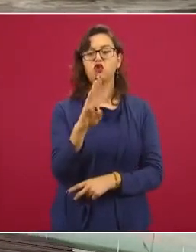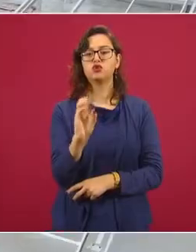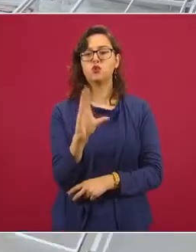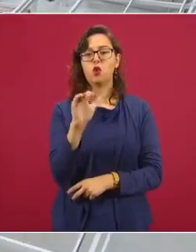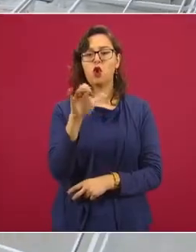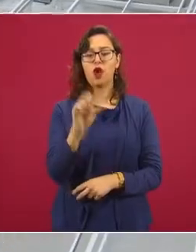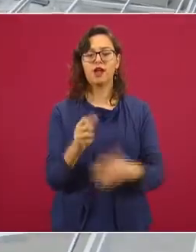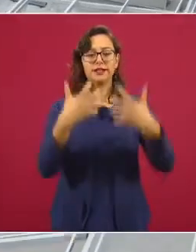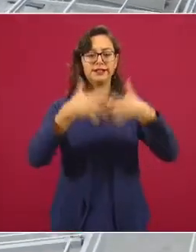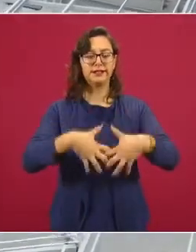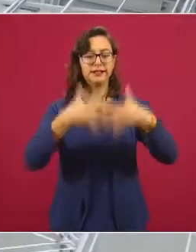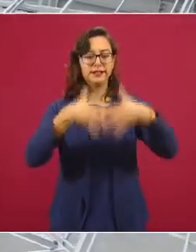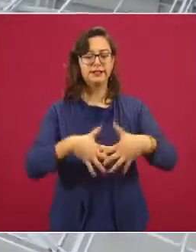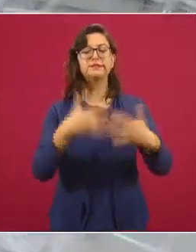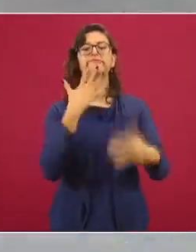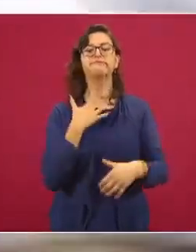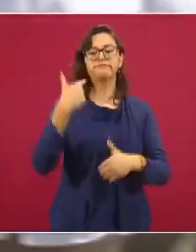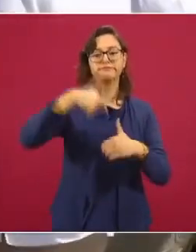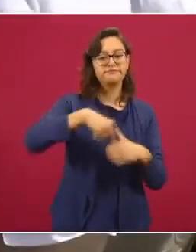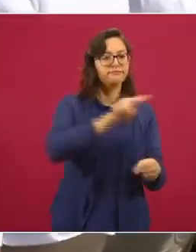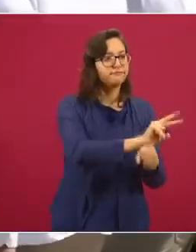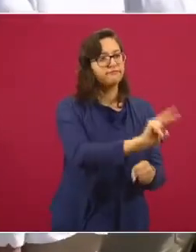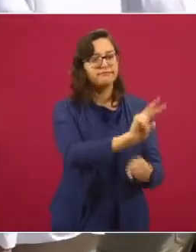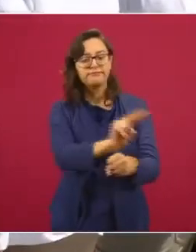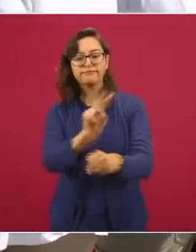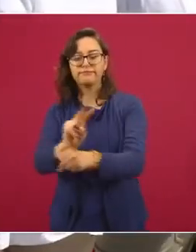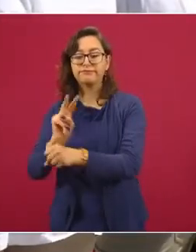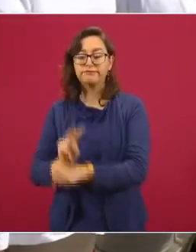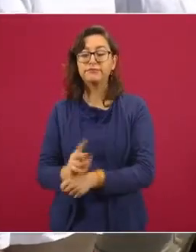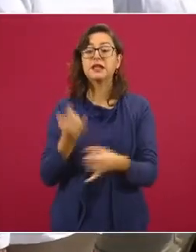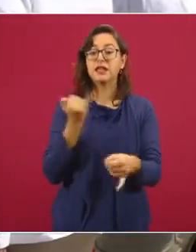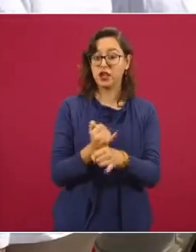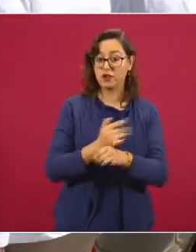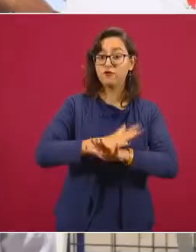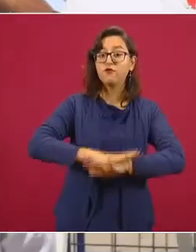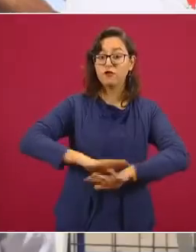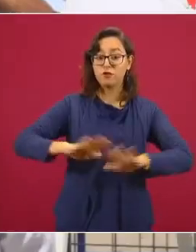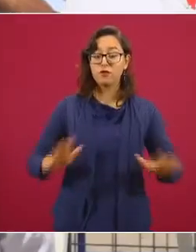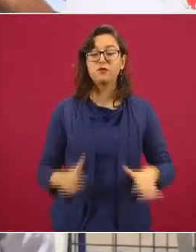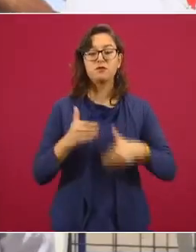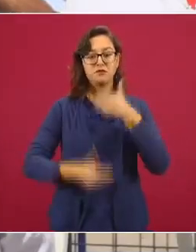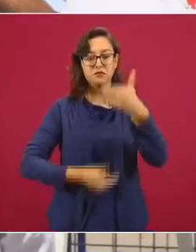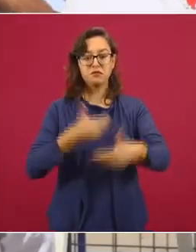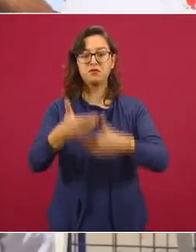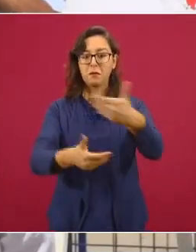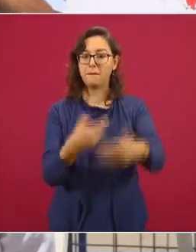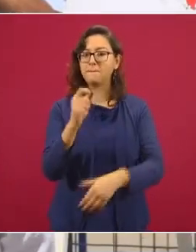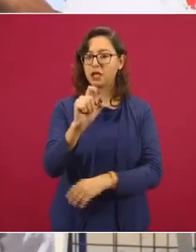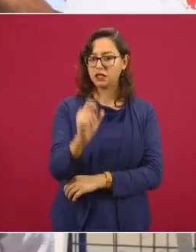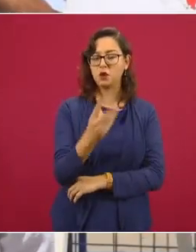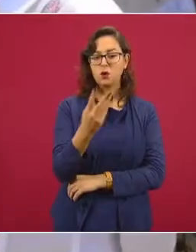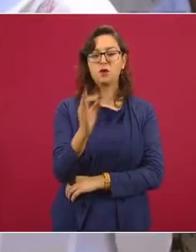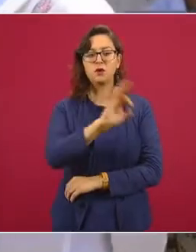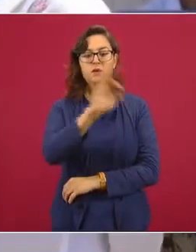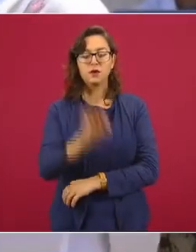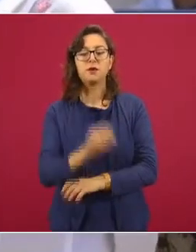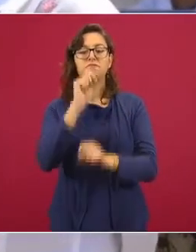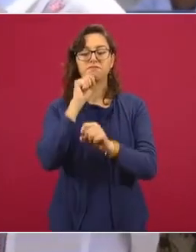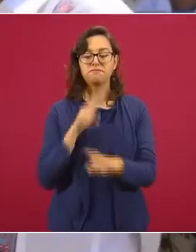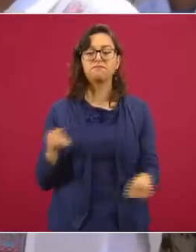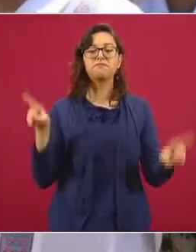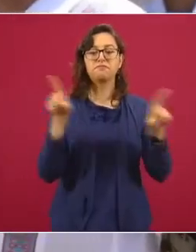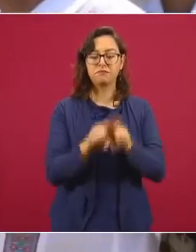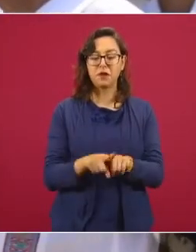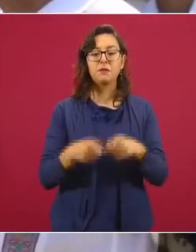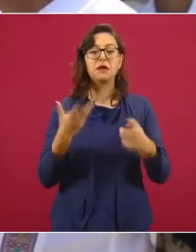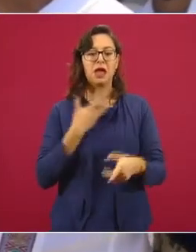la supervisión de los avances del proyecto. Al respecto, se informó del avance de la obra en un 24% de su totalidad. También se reportó sobre los